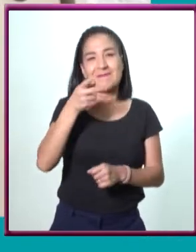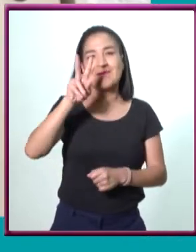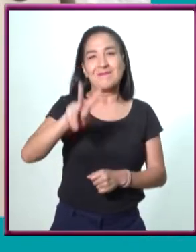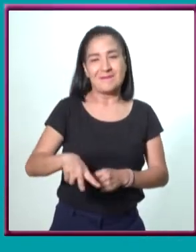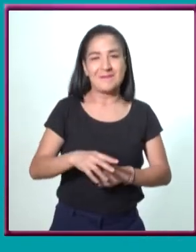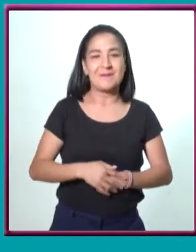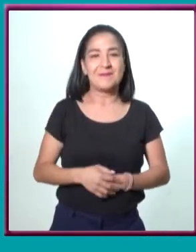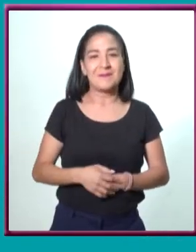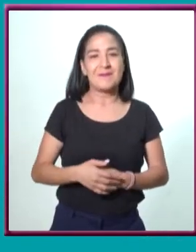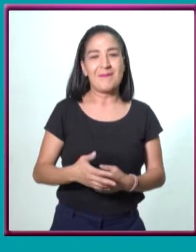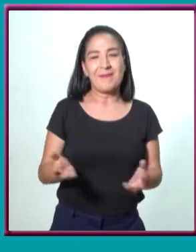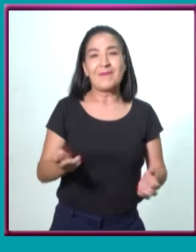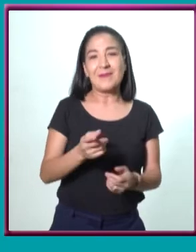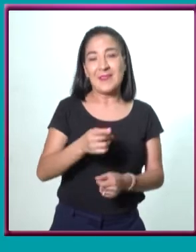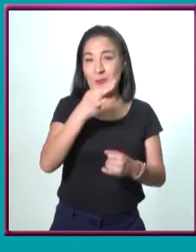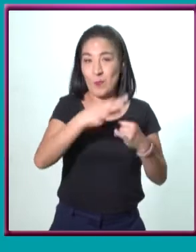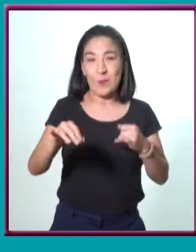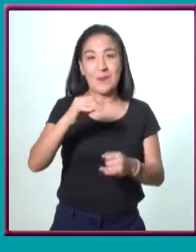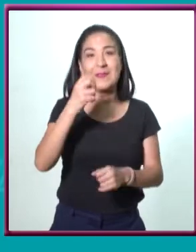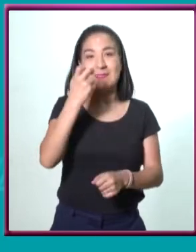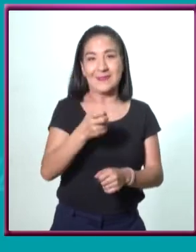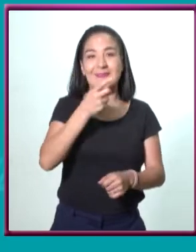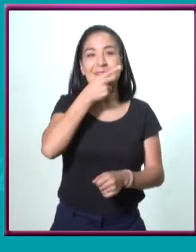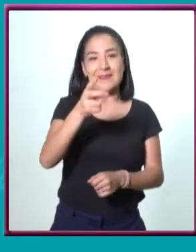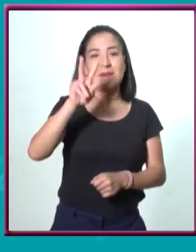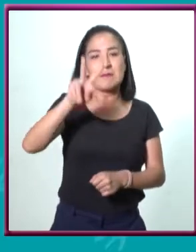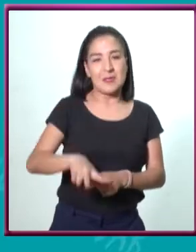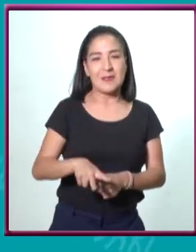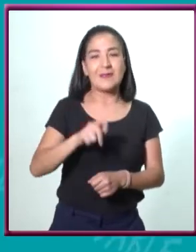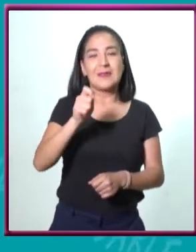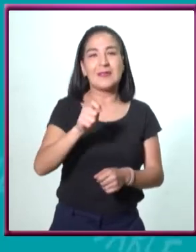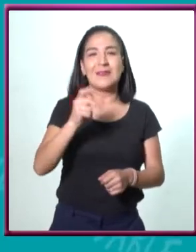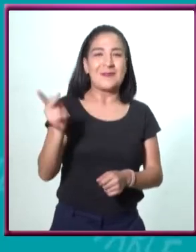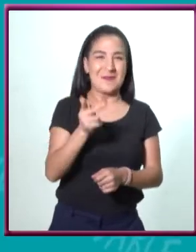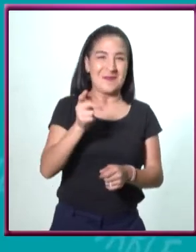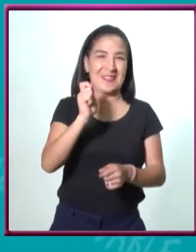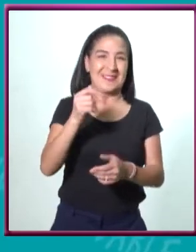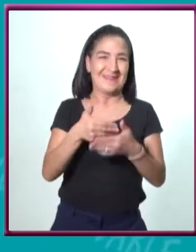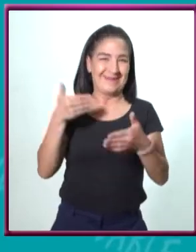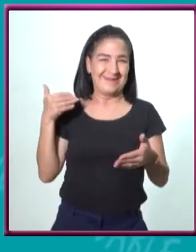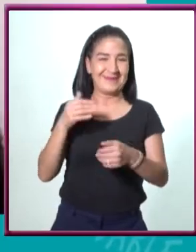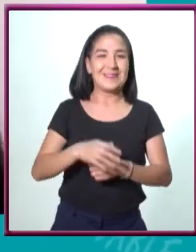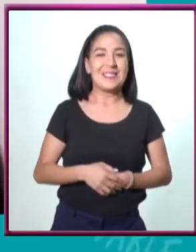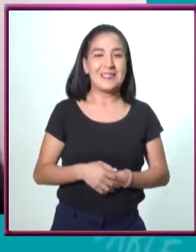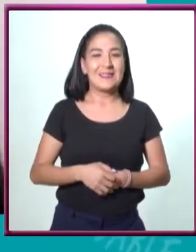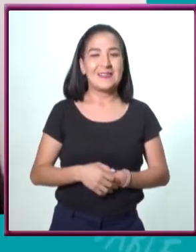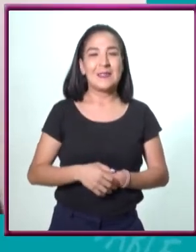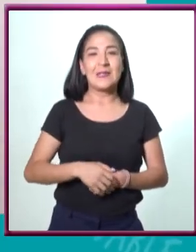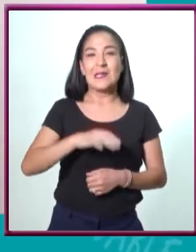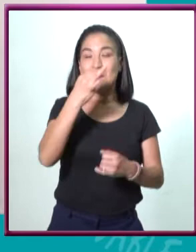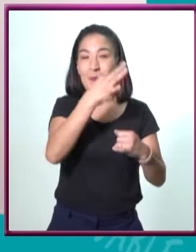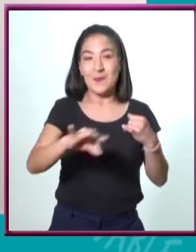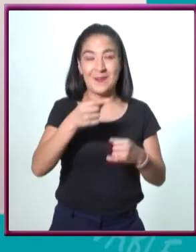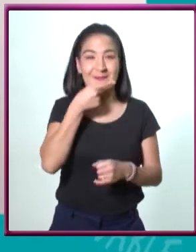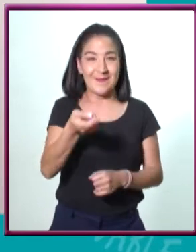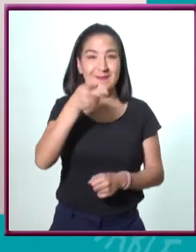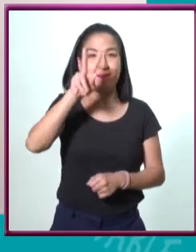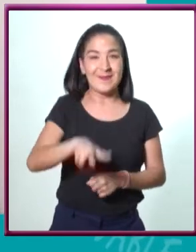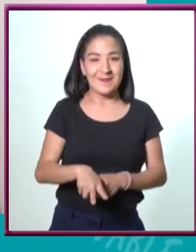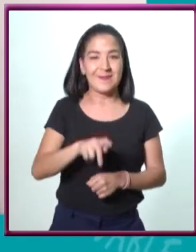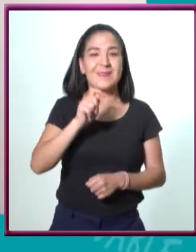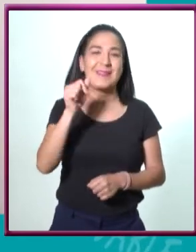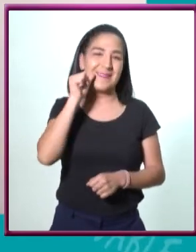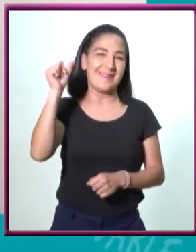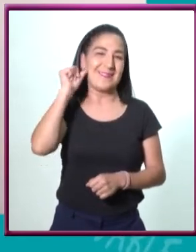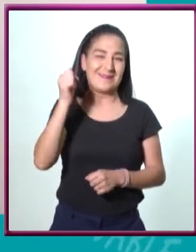dije una verdad. La última vez que dije una verdad fue en la pregunta pasada. La última vez que dije una